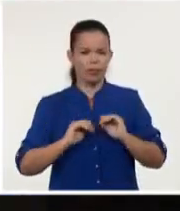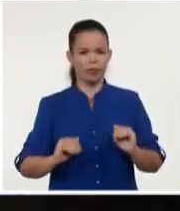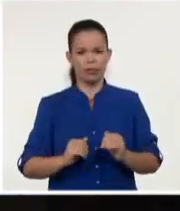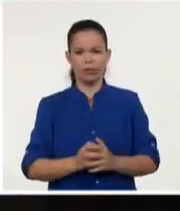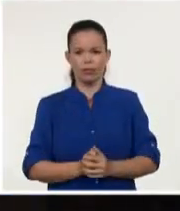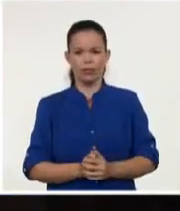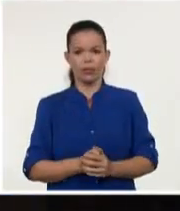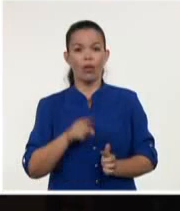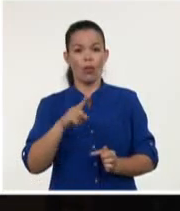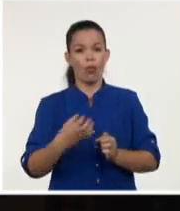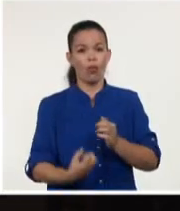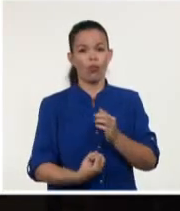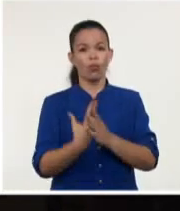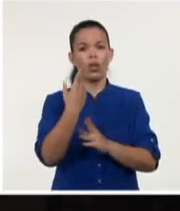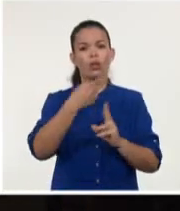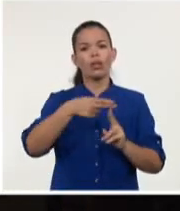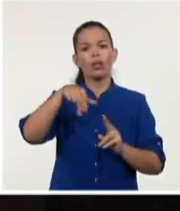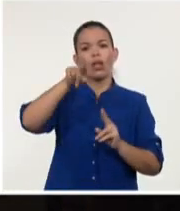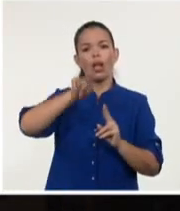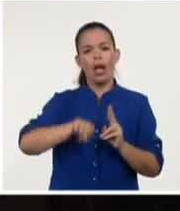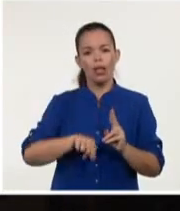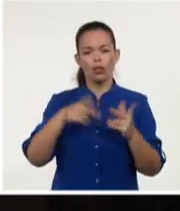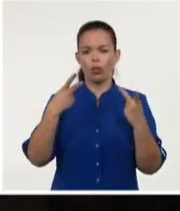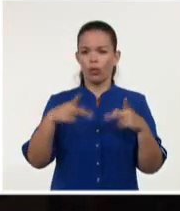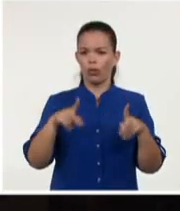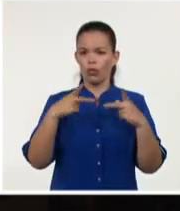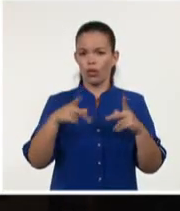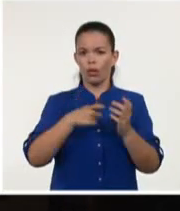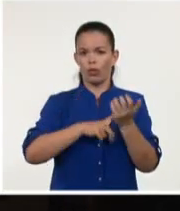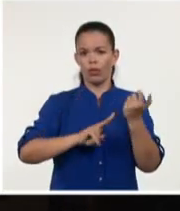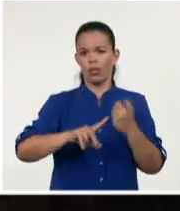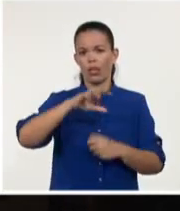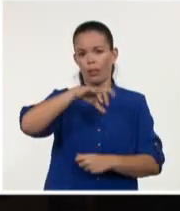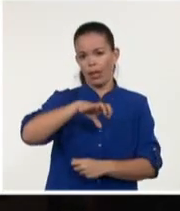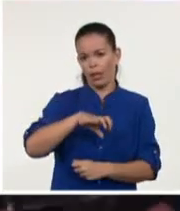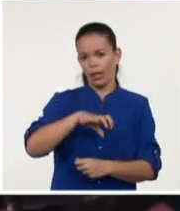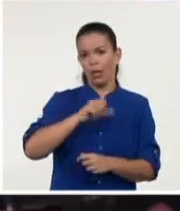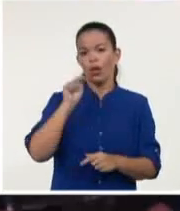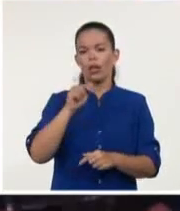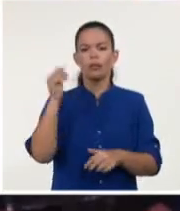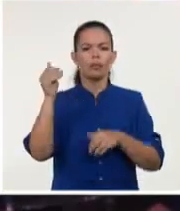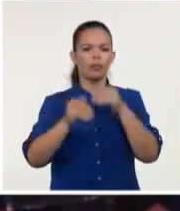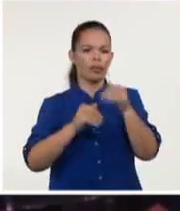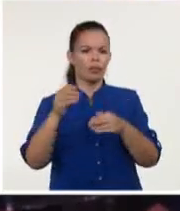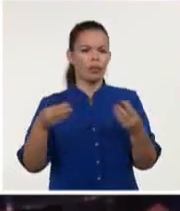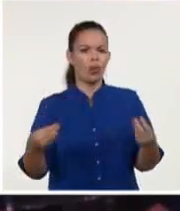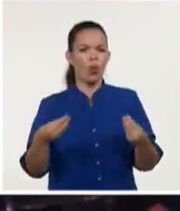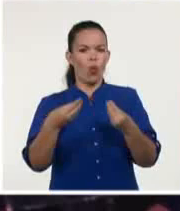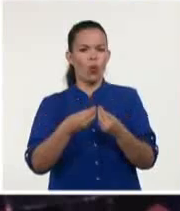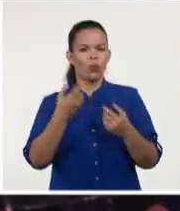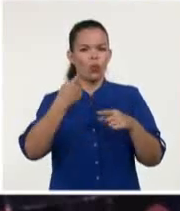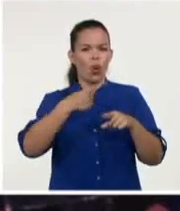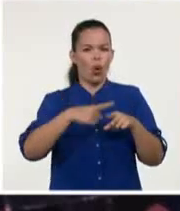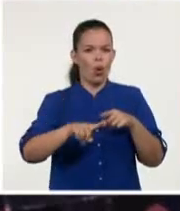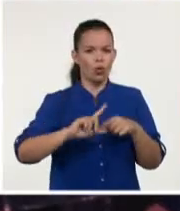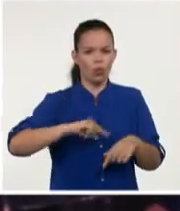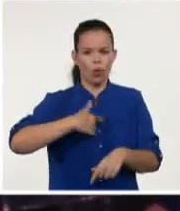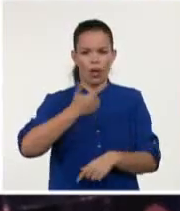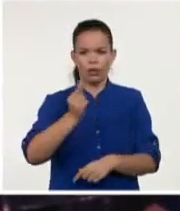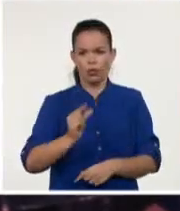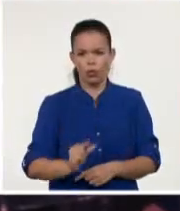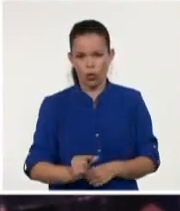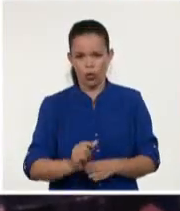ser fundador del Teatro Profesional Pinero, junto a otros actores como su hermana Lucía Xion, Israel Martínez